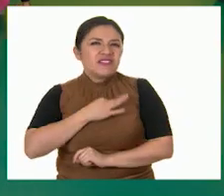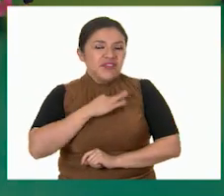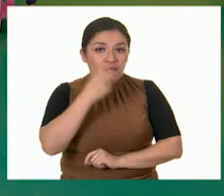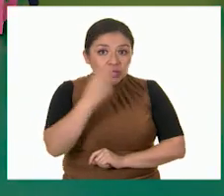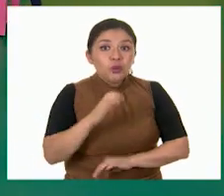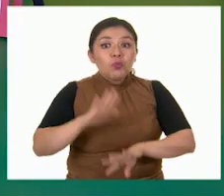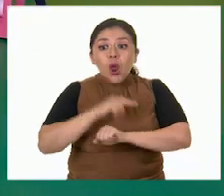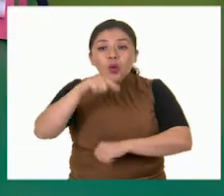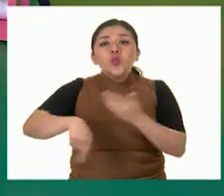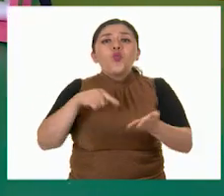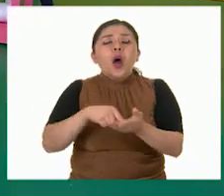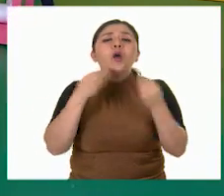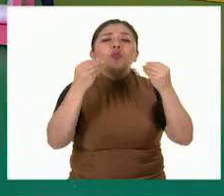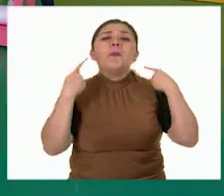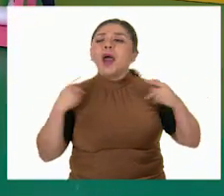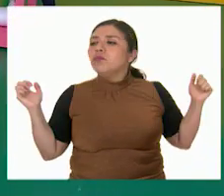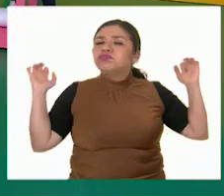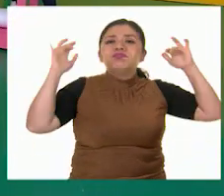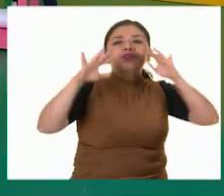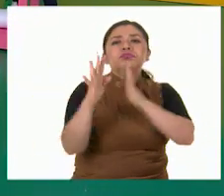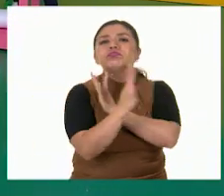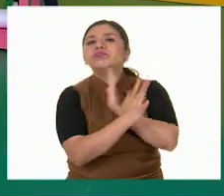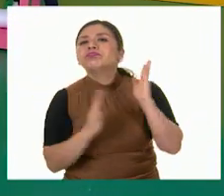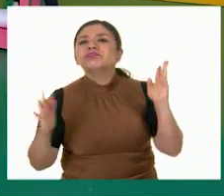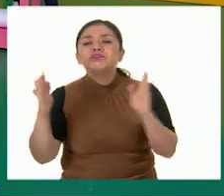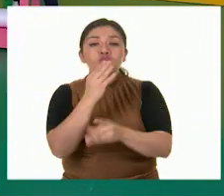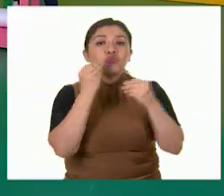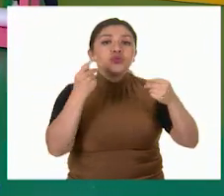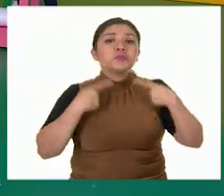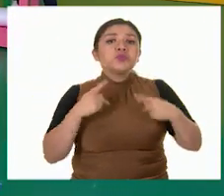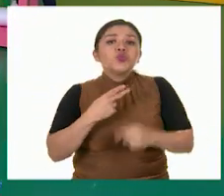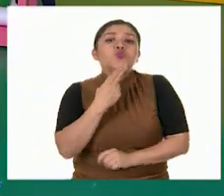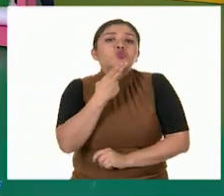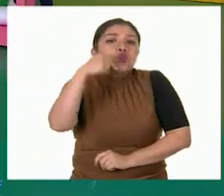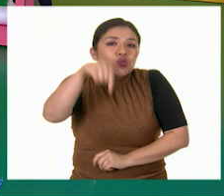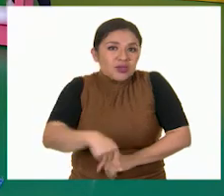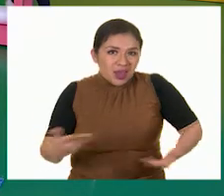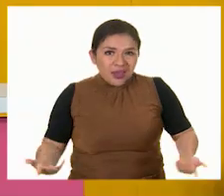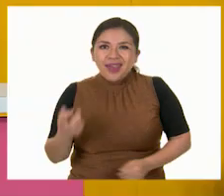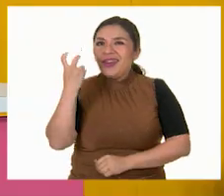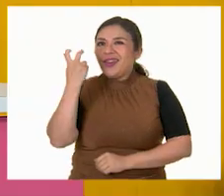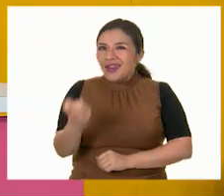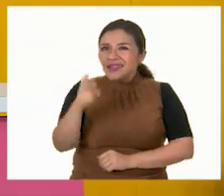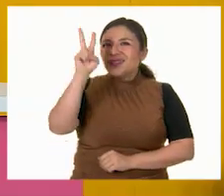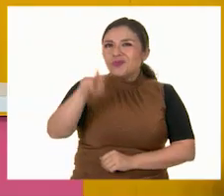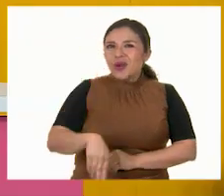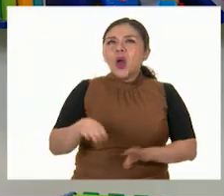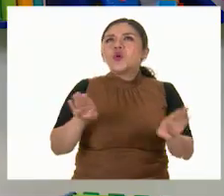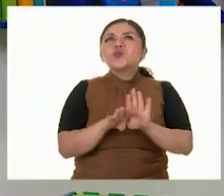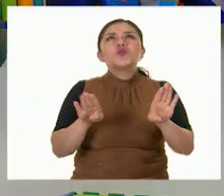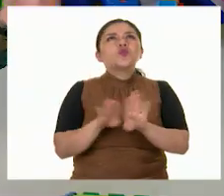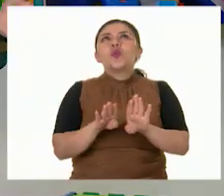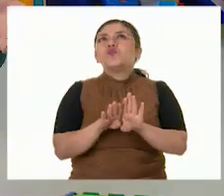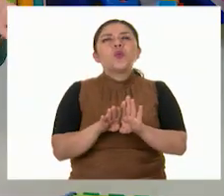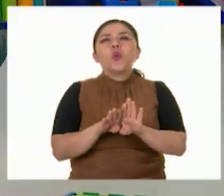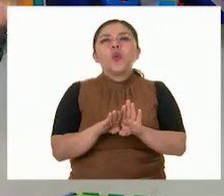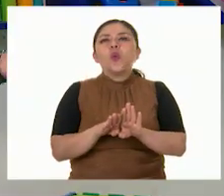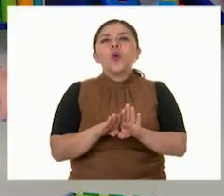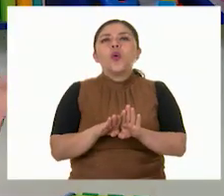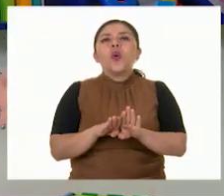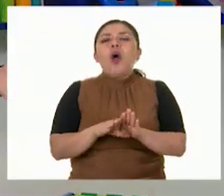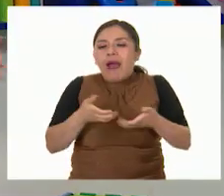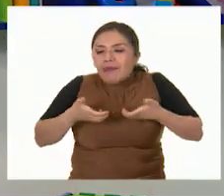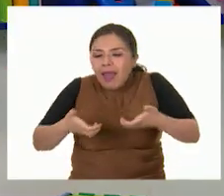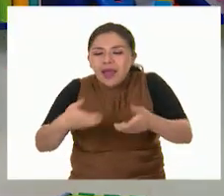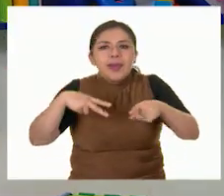es un lugar común y varias personas pues lo utilizamos. Claro, como cuando estamos en un camellón o en